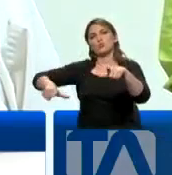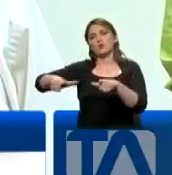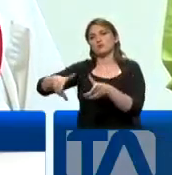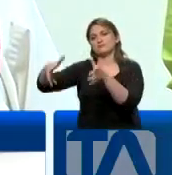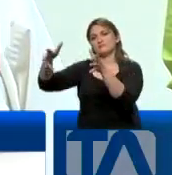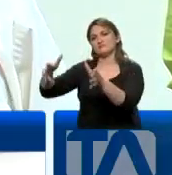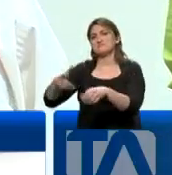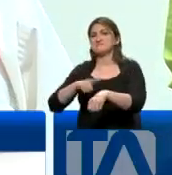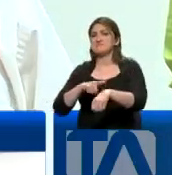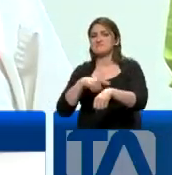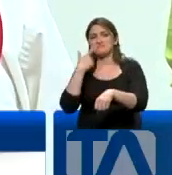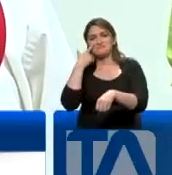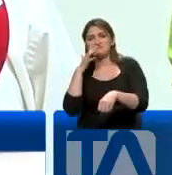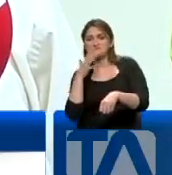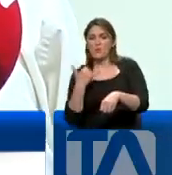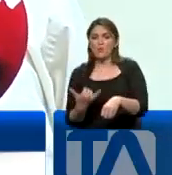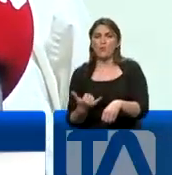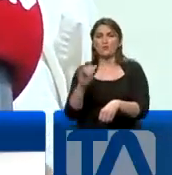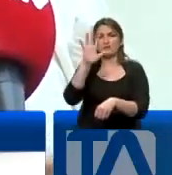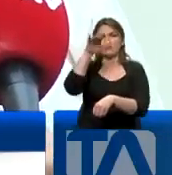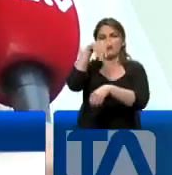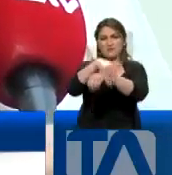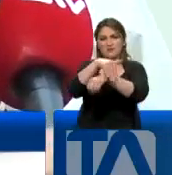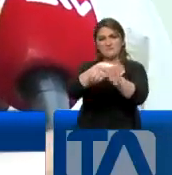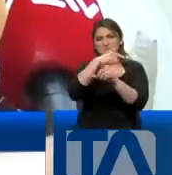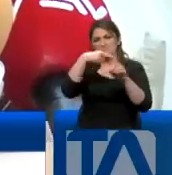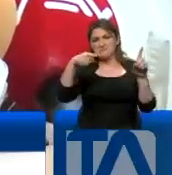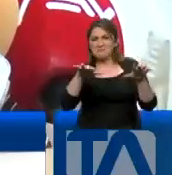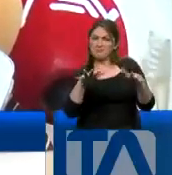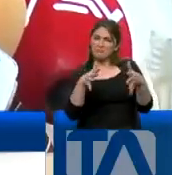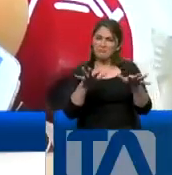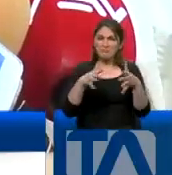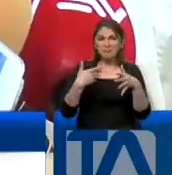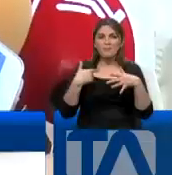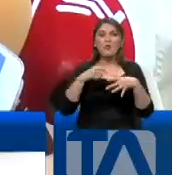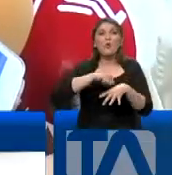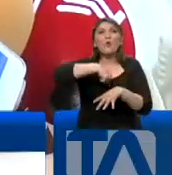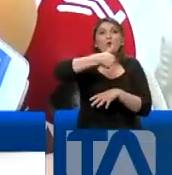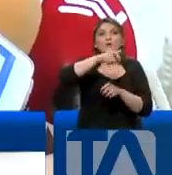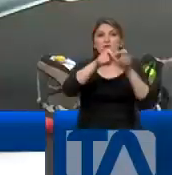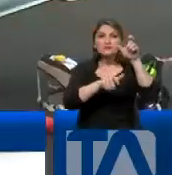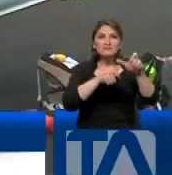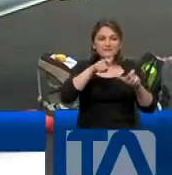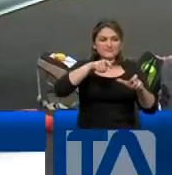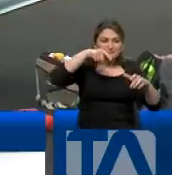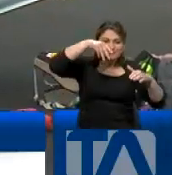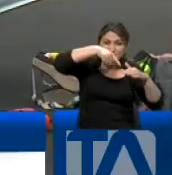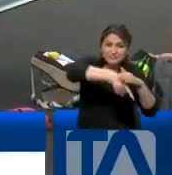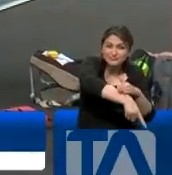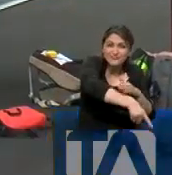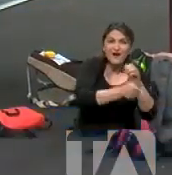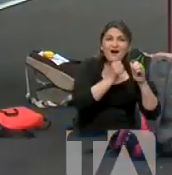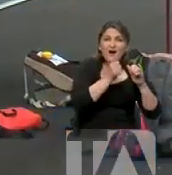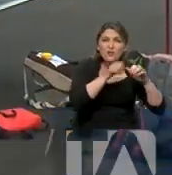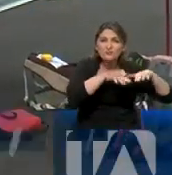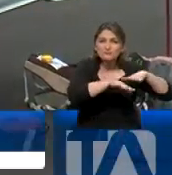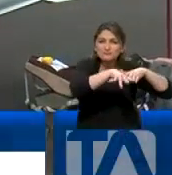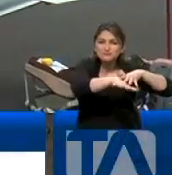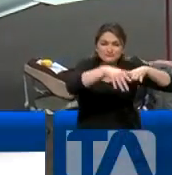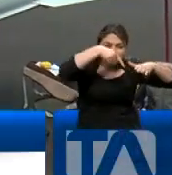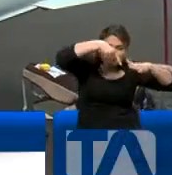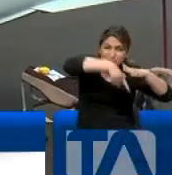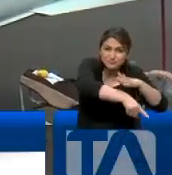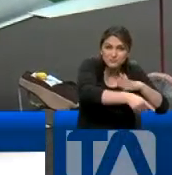Aspiramos que hasta las 5:30 de la tarde se concluya con el rescate de las otras víctimas. Un rescatista del Cuerpo de Bomberos de la